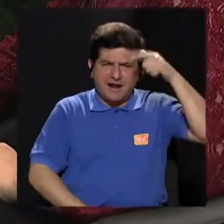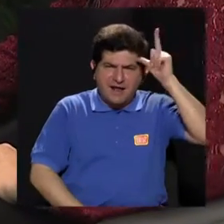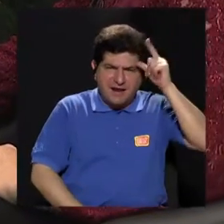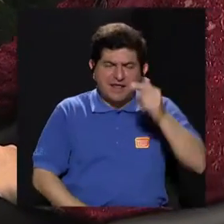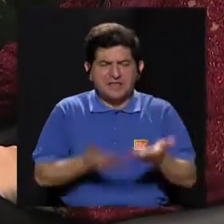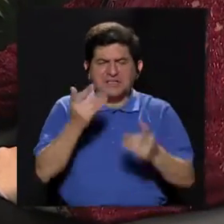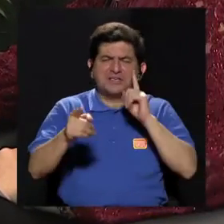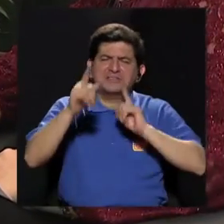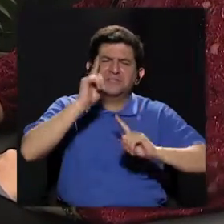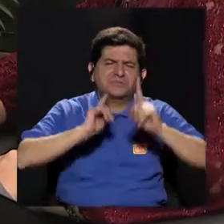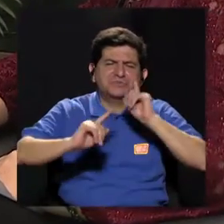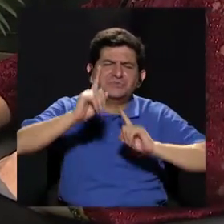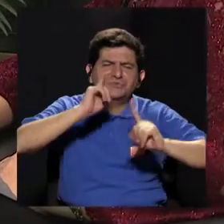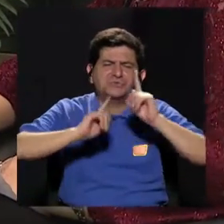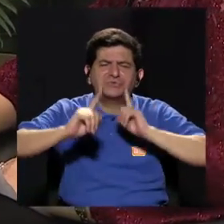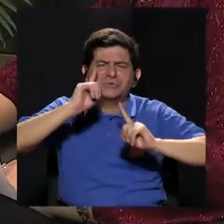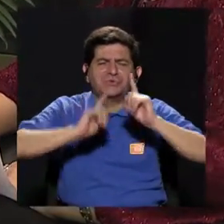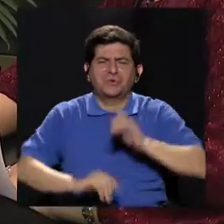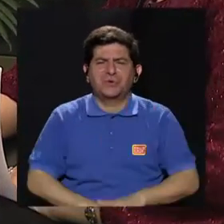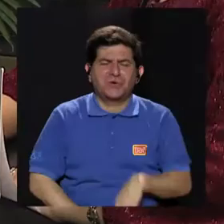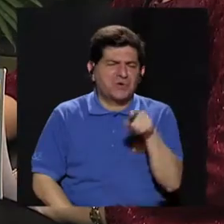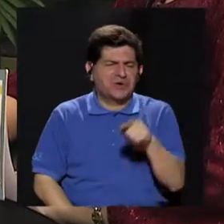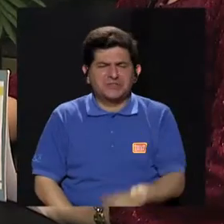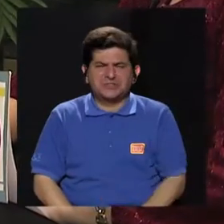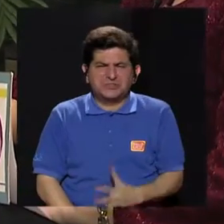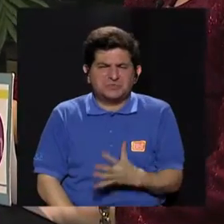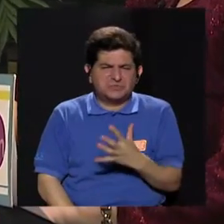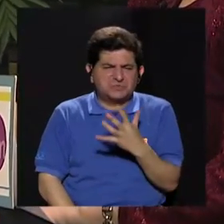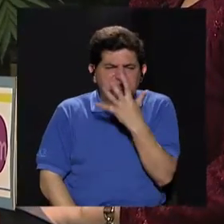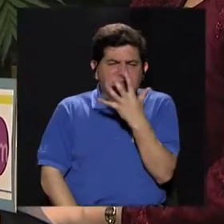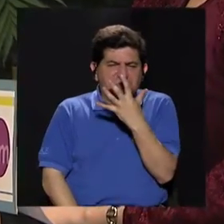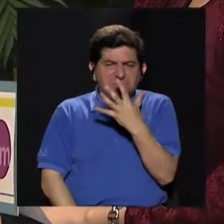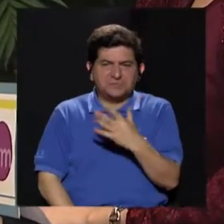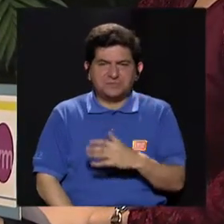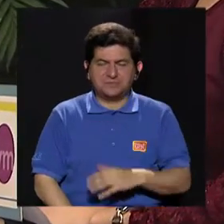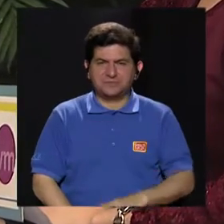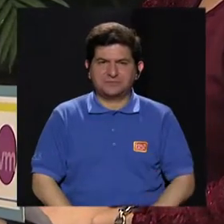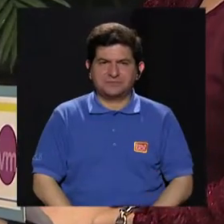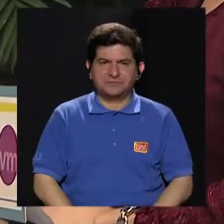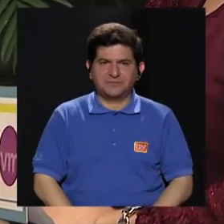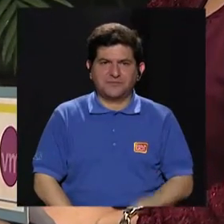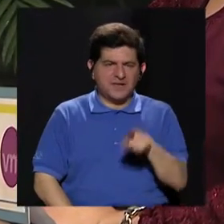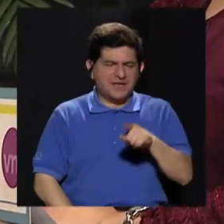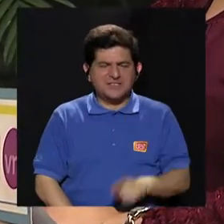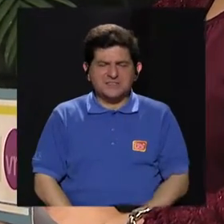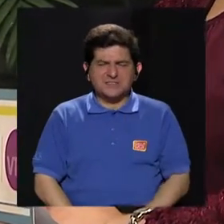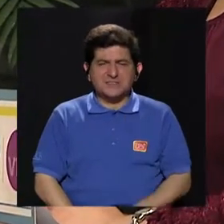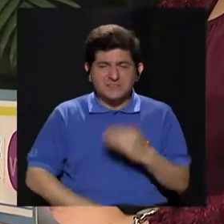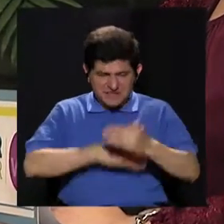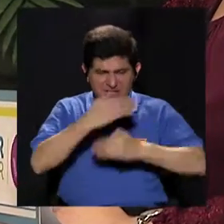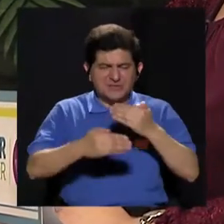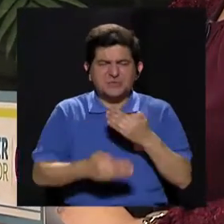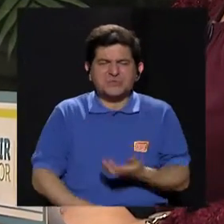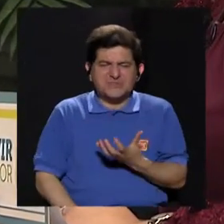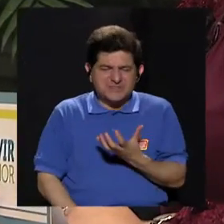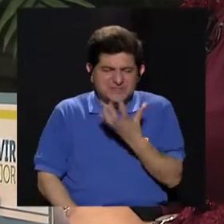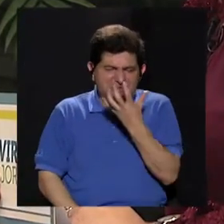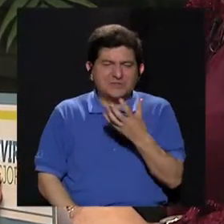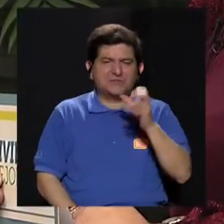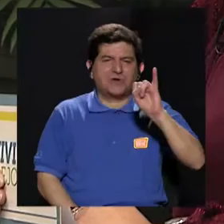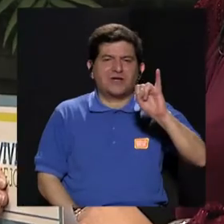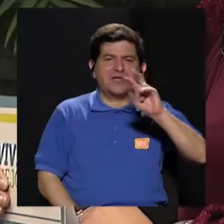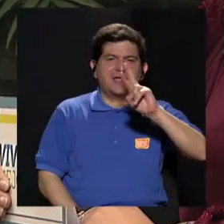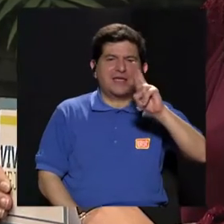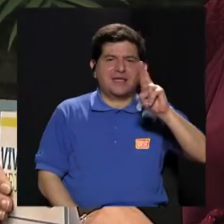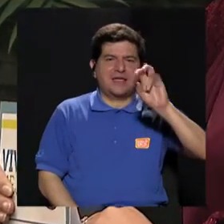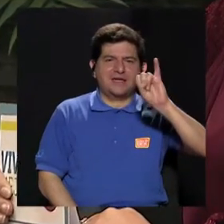pueden ser un poquito lloroncitos, se pueden poner molestos, son irritables, que es un término que